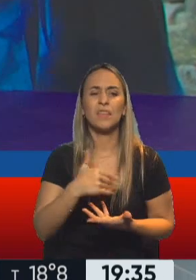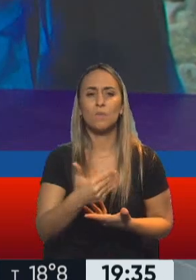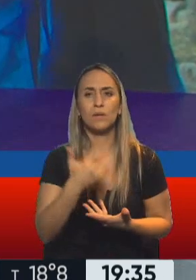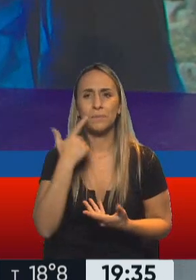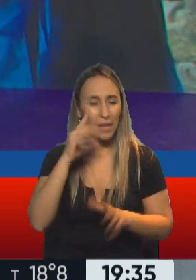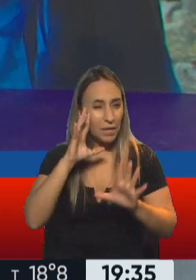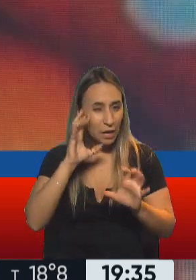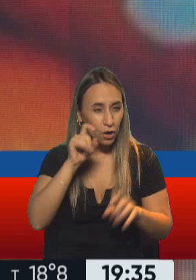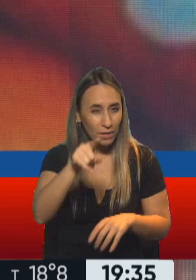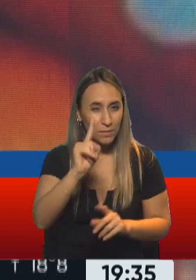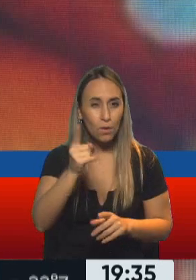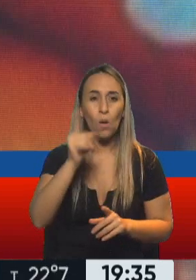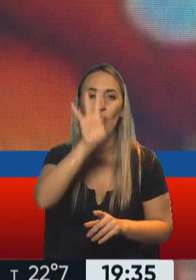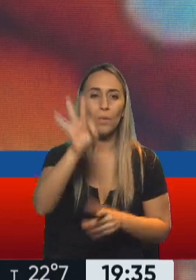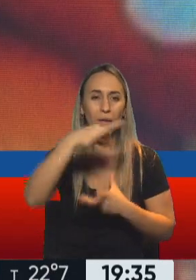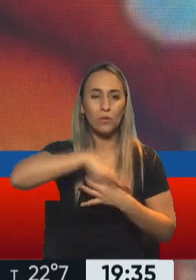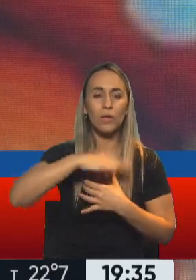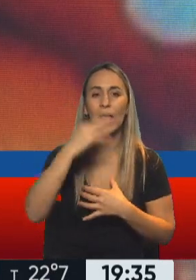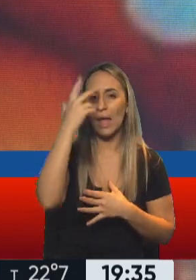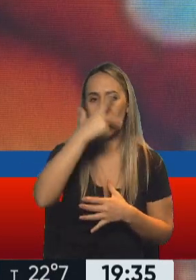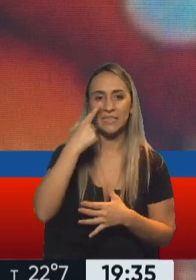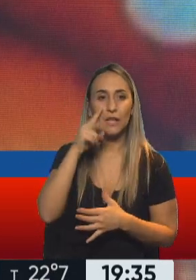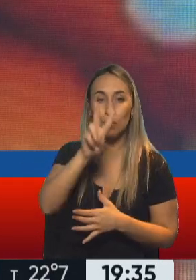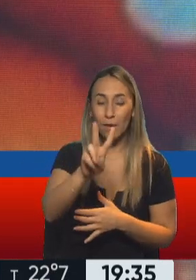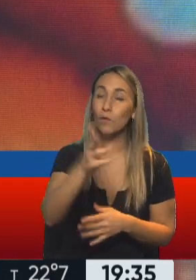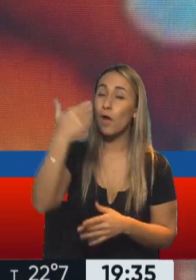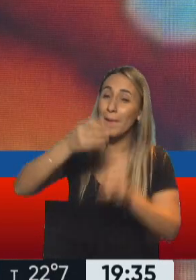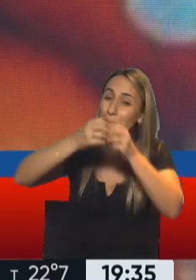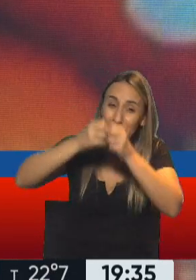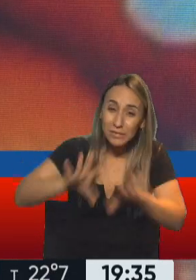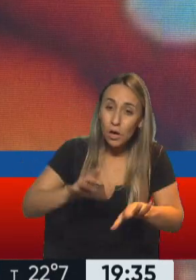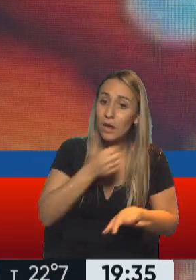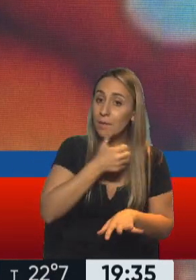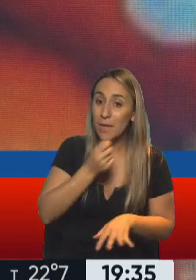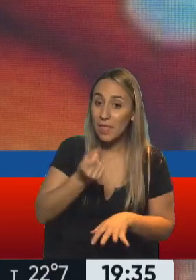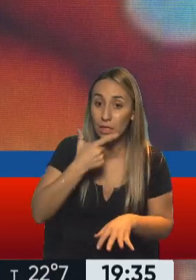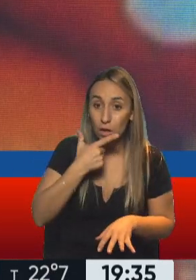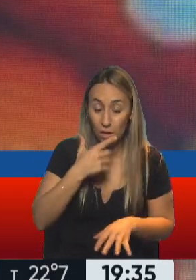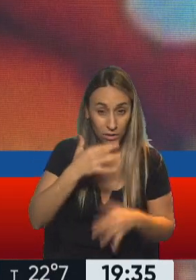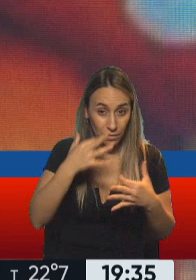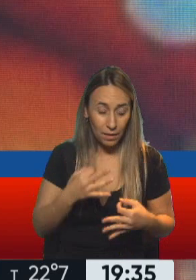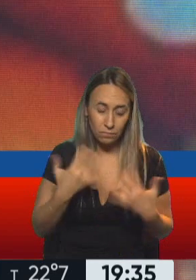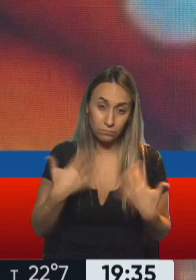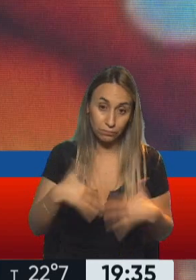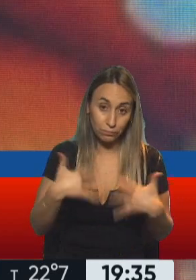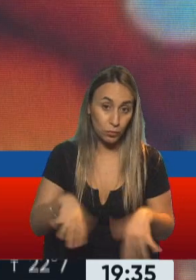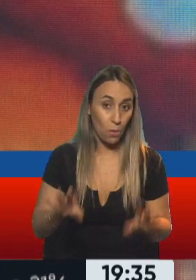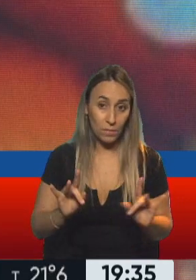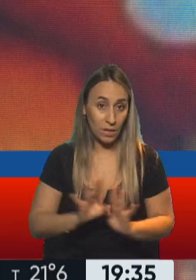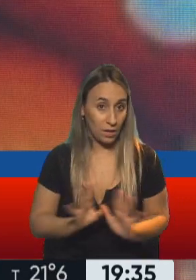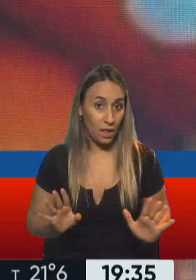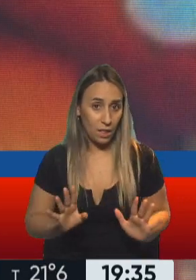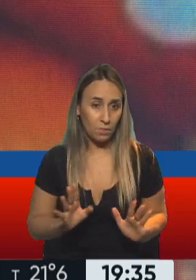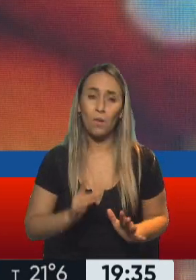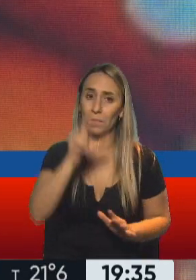¿Se recuerda el HIV? Sí, claro. Las drogas iniciales que eran para el HIV eran realmente muy problemáticas para el paciente.